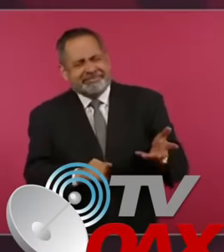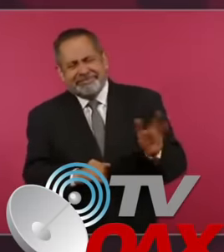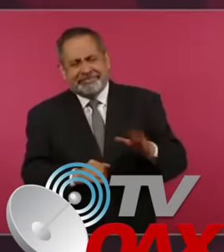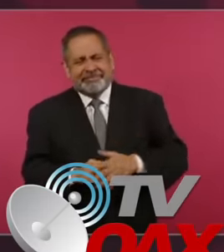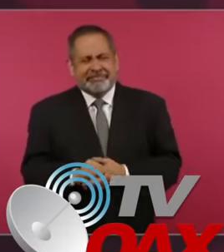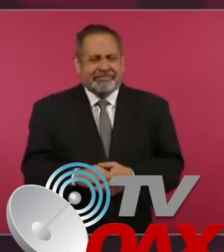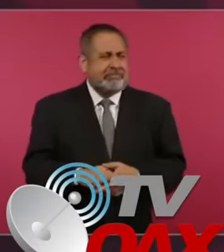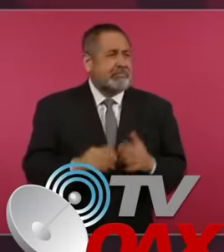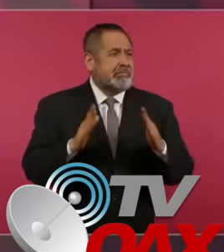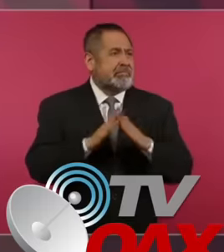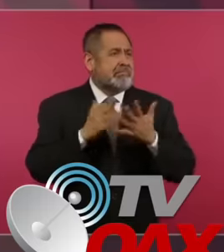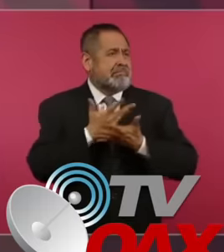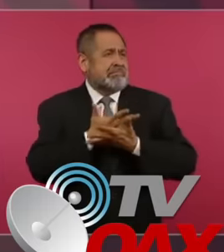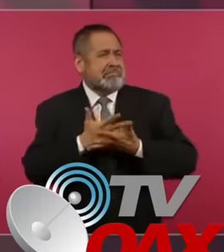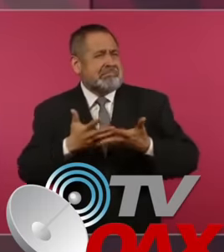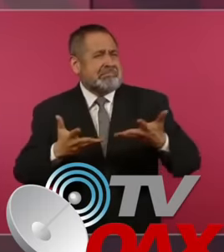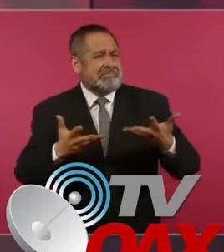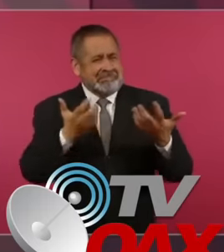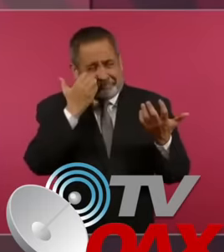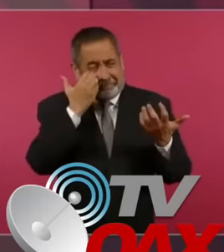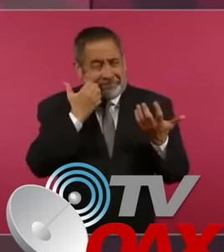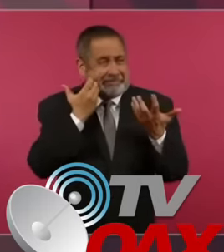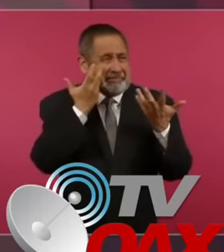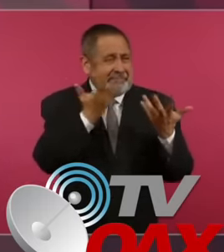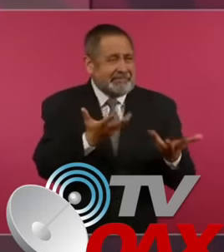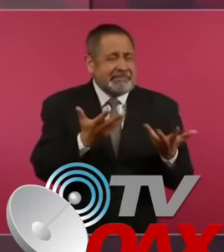y las mansiones y